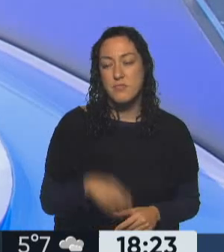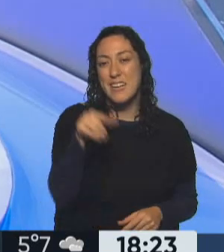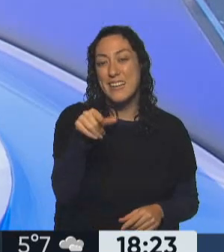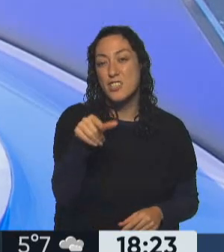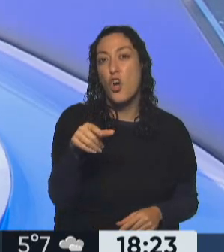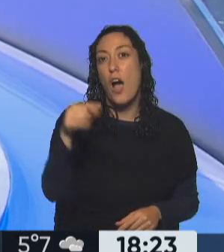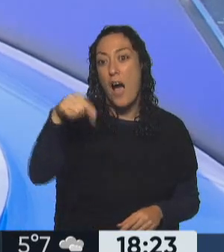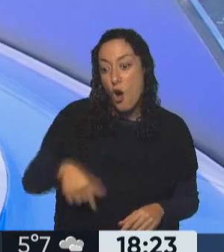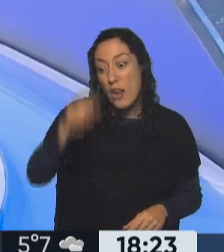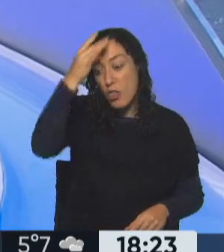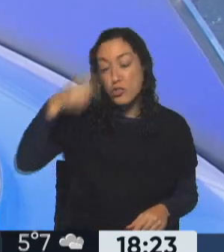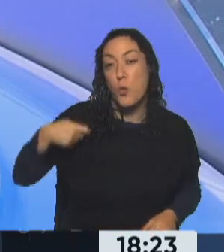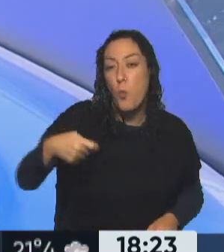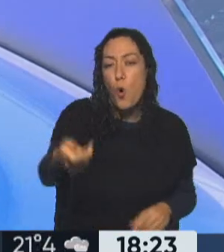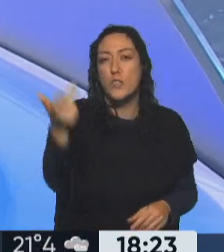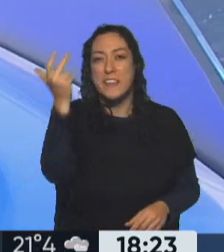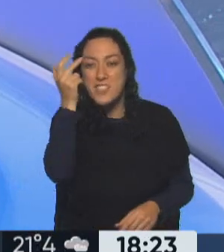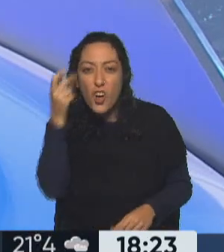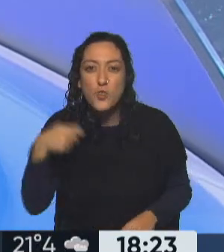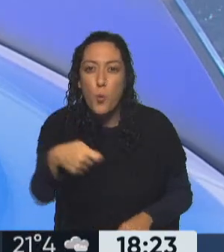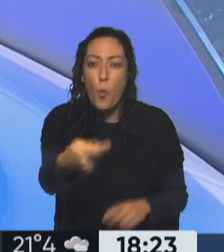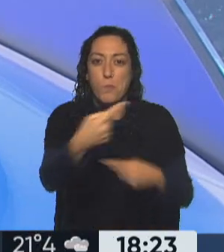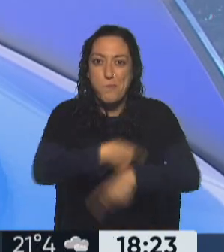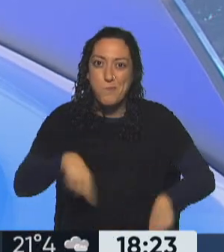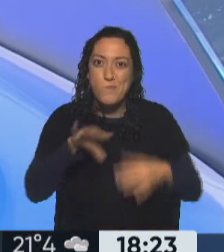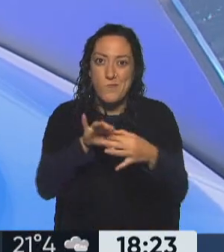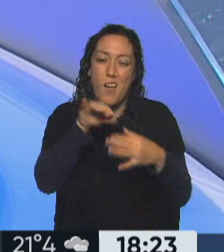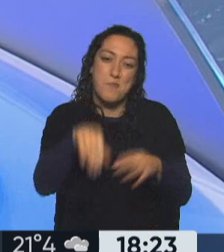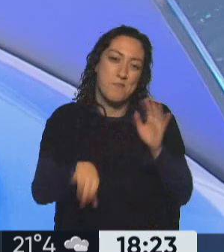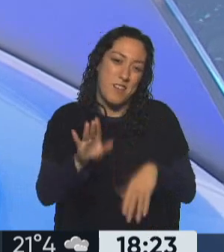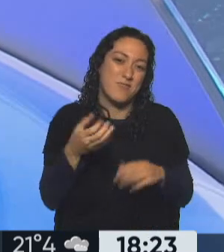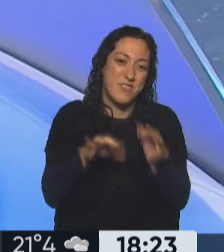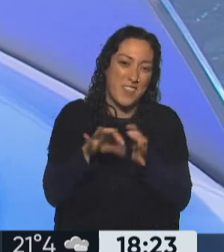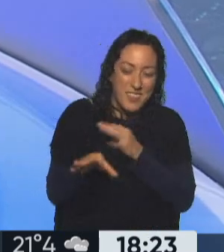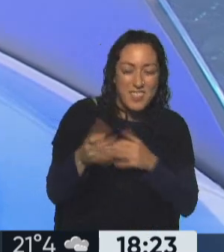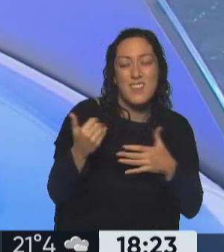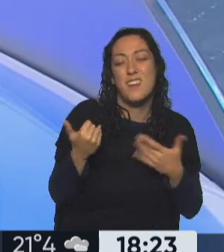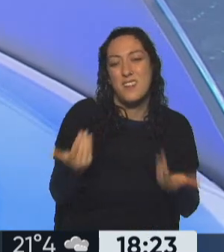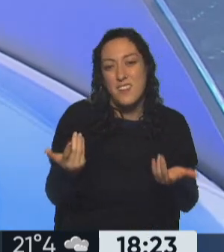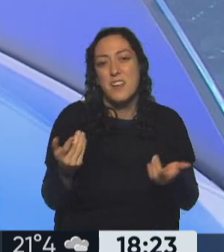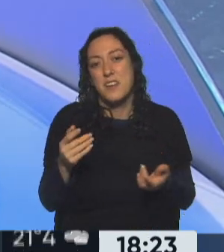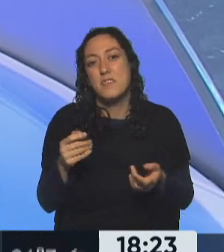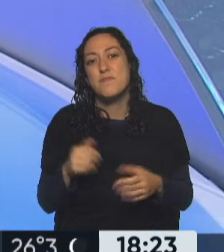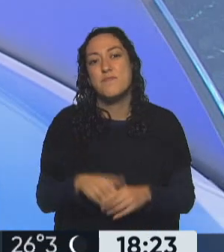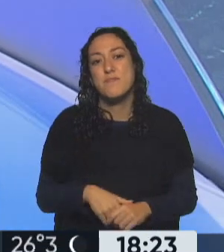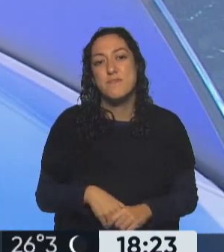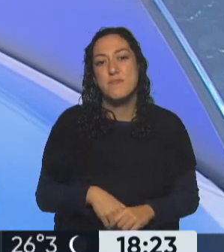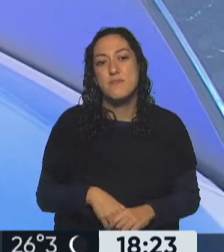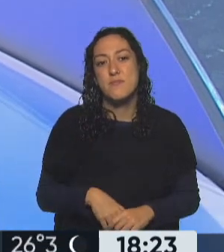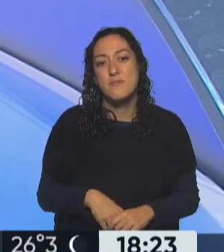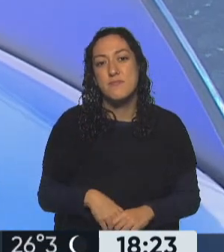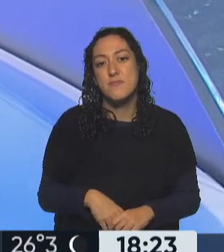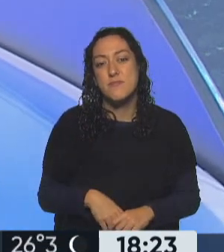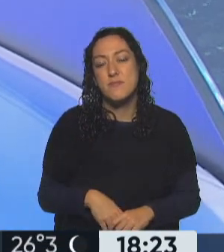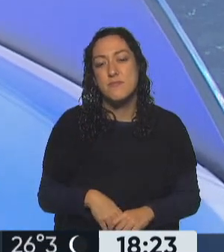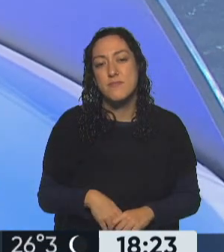ahora 12, ahora 18. Las cuotas. Evidentemente, una demanda seguramente